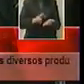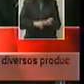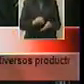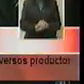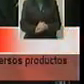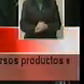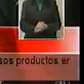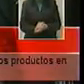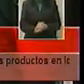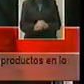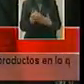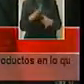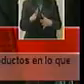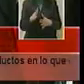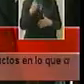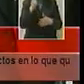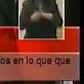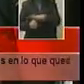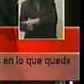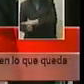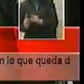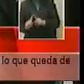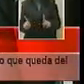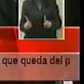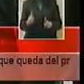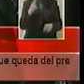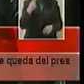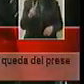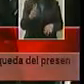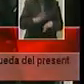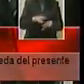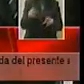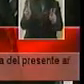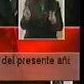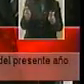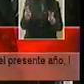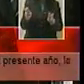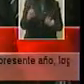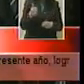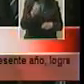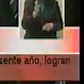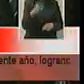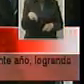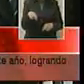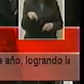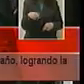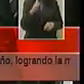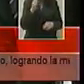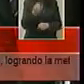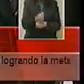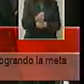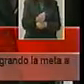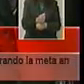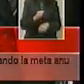herencia, ya algo camuflado, pero se está viendo este tema. En el tema de las AFP, que ha sido un golpe